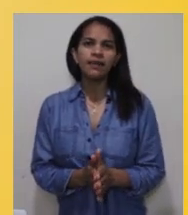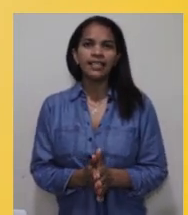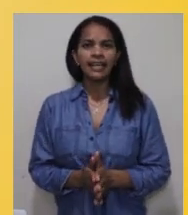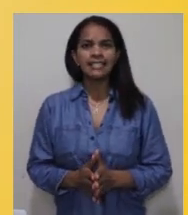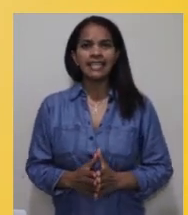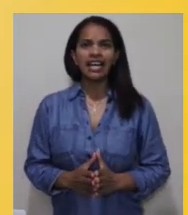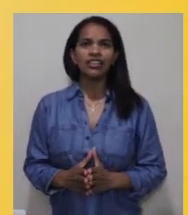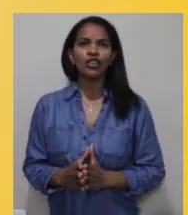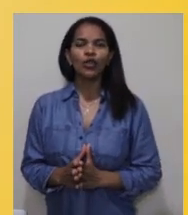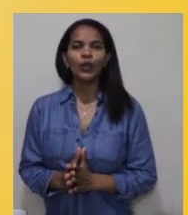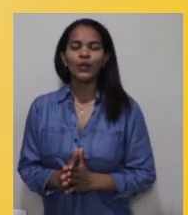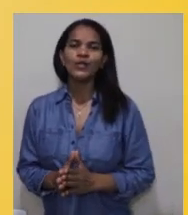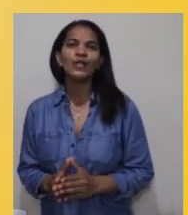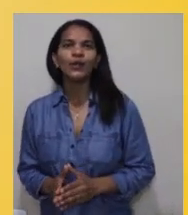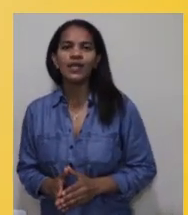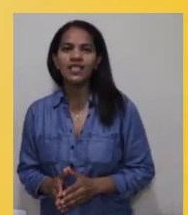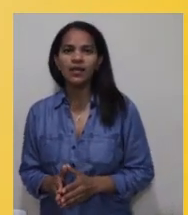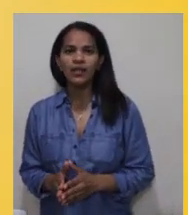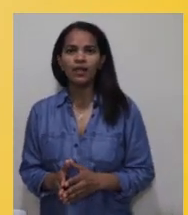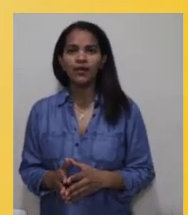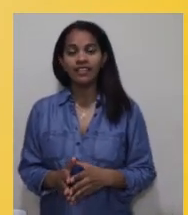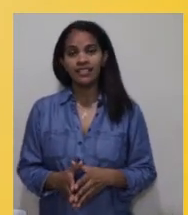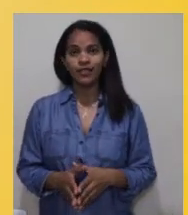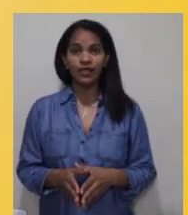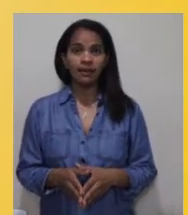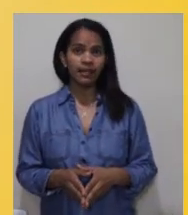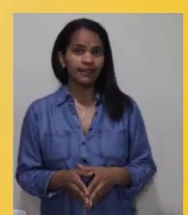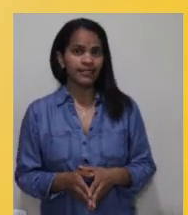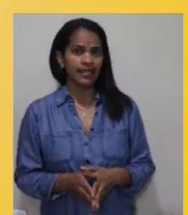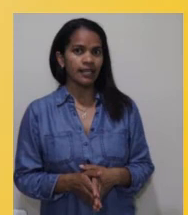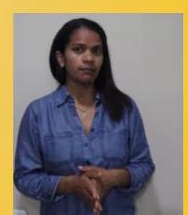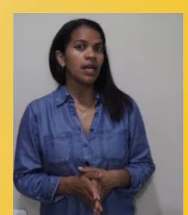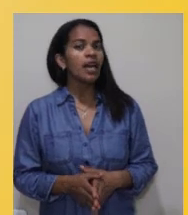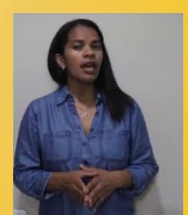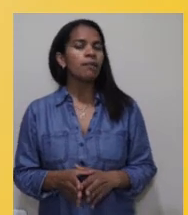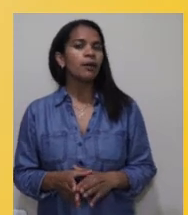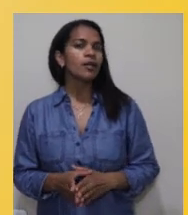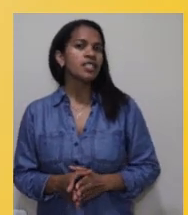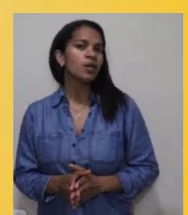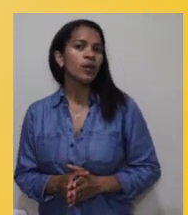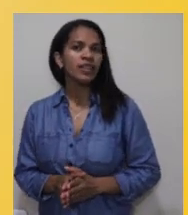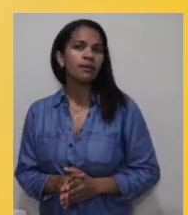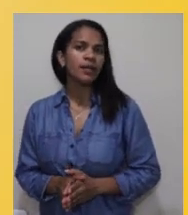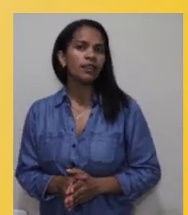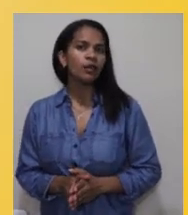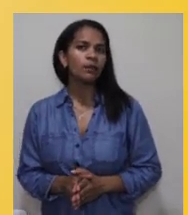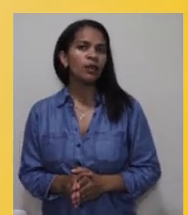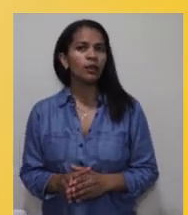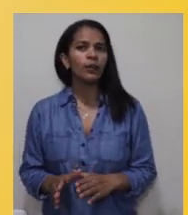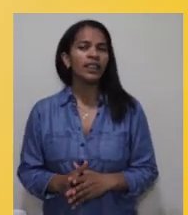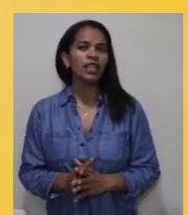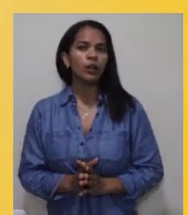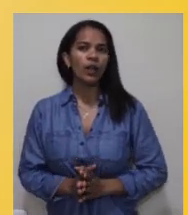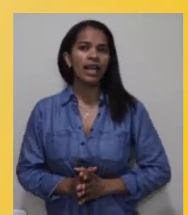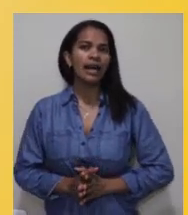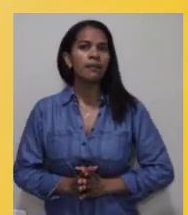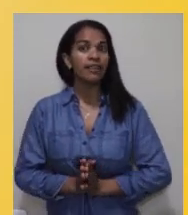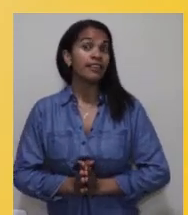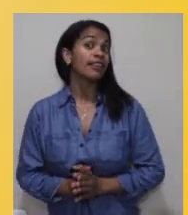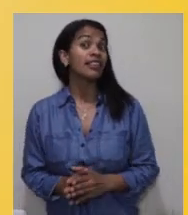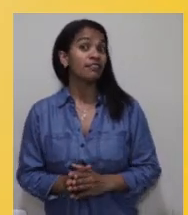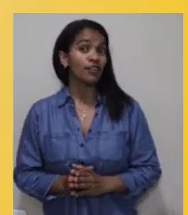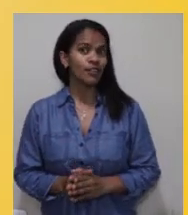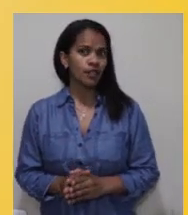Bienvenidos y bienvenidas sean todos y todas a una nueva sesión de aprendizaje. Espero que se encuentren bien tomando en cuenta todas